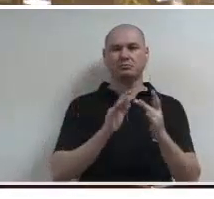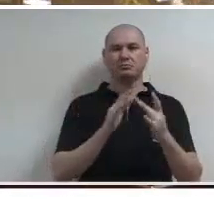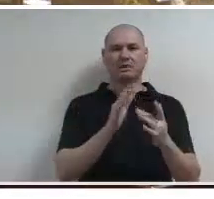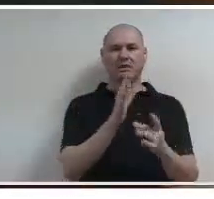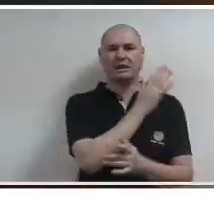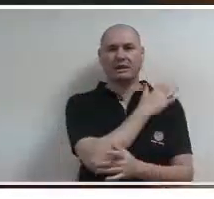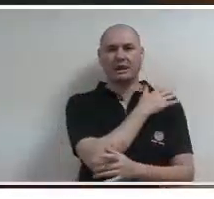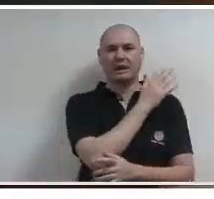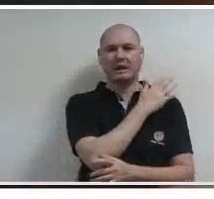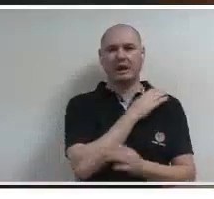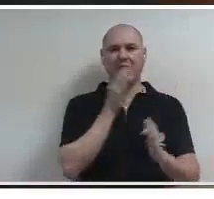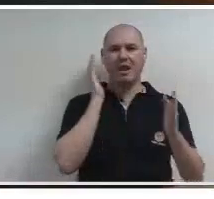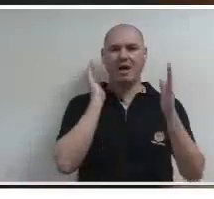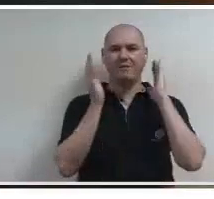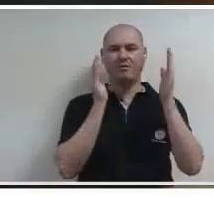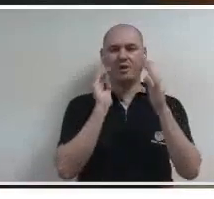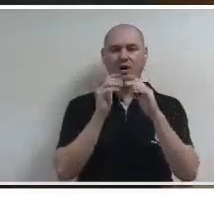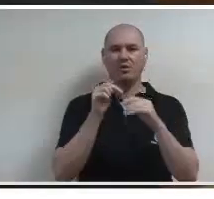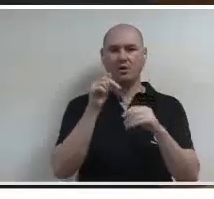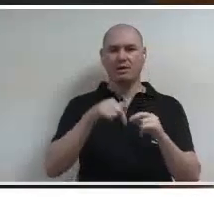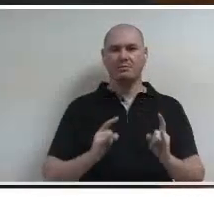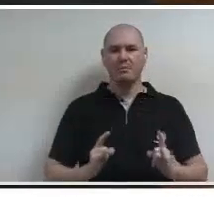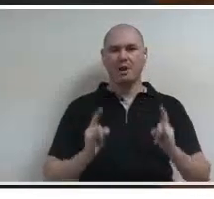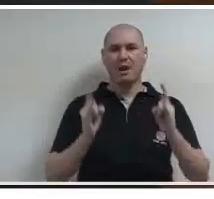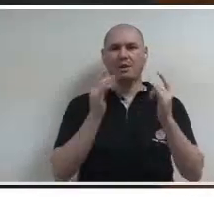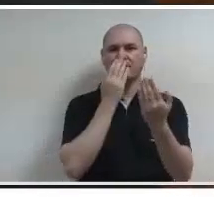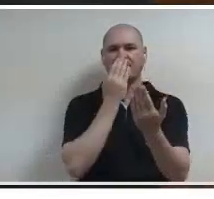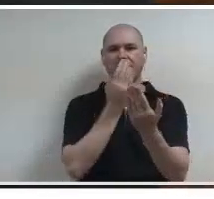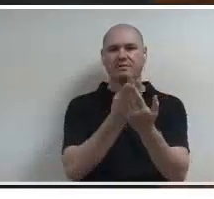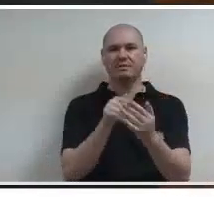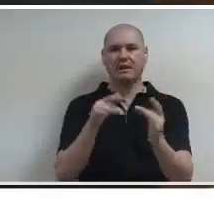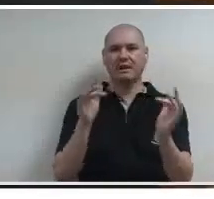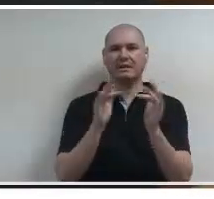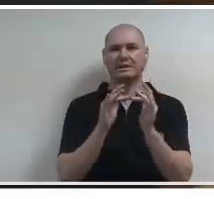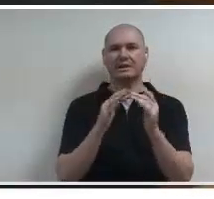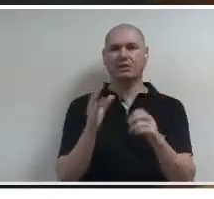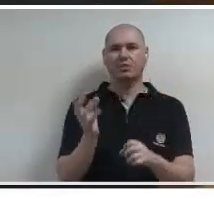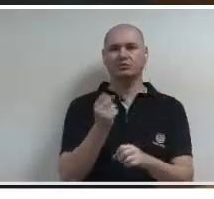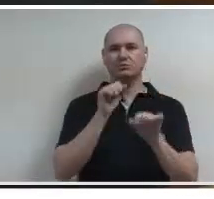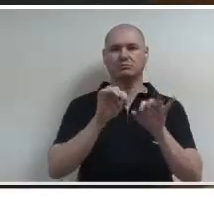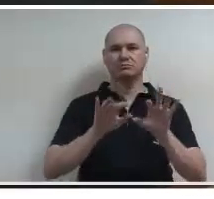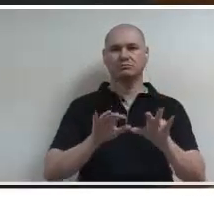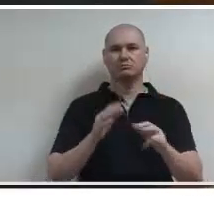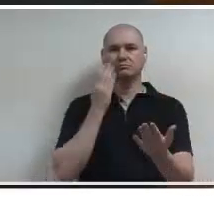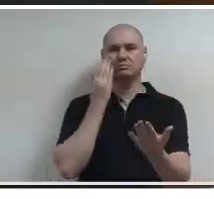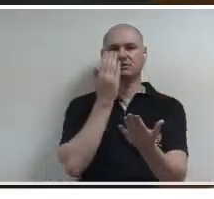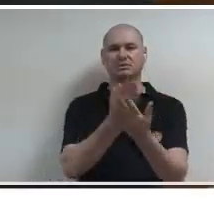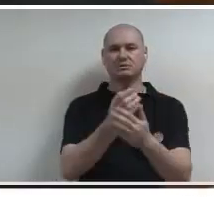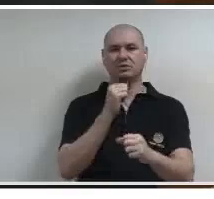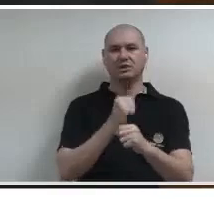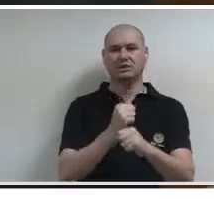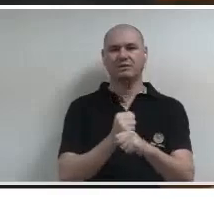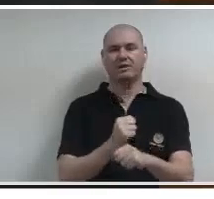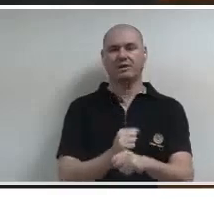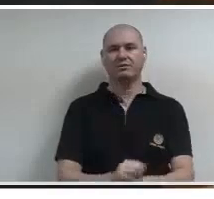Ya pues en Guape público por Guape Telecentro.